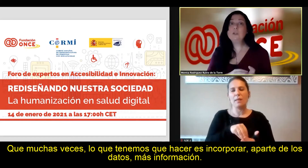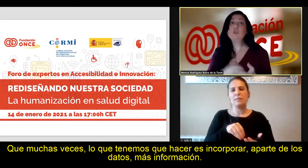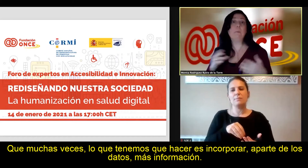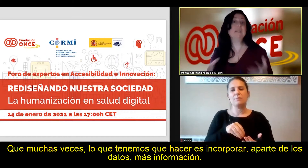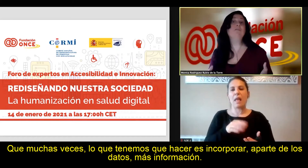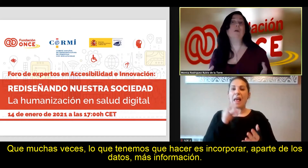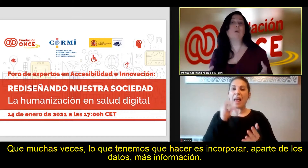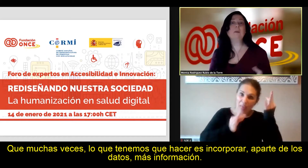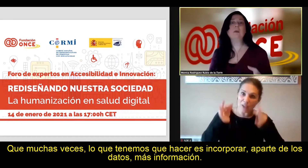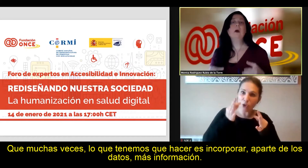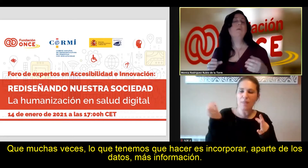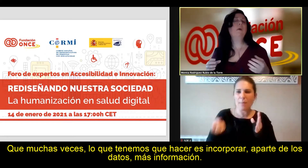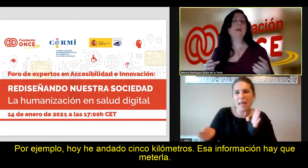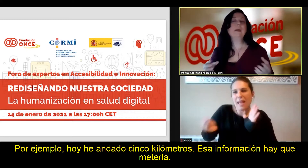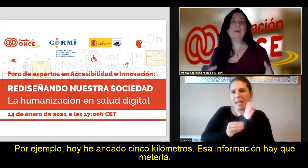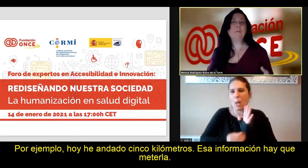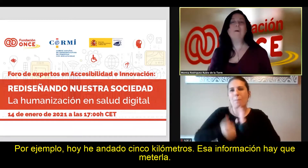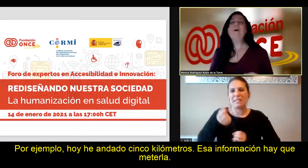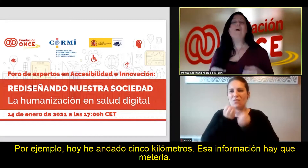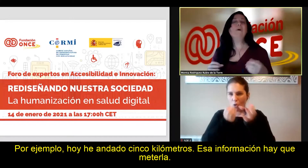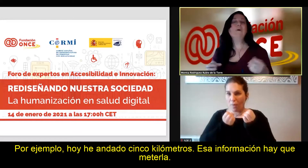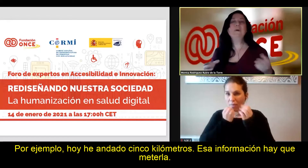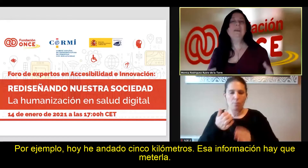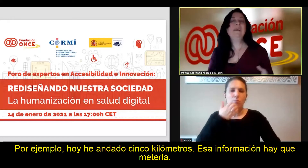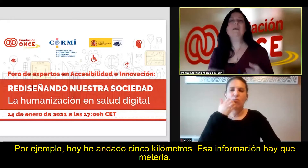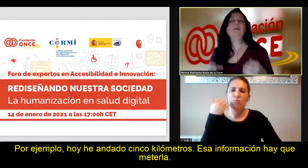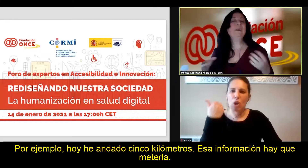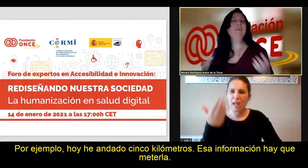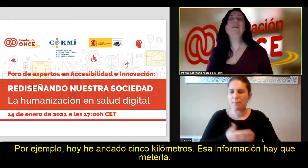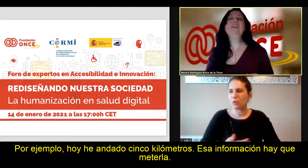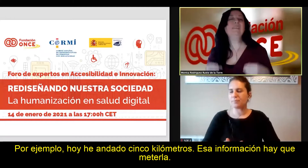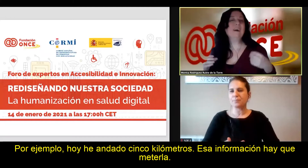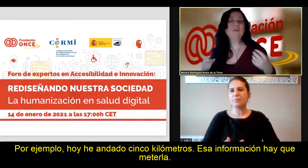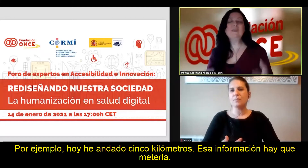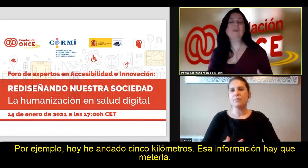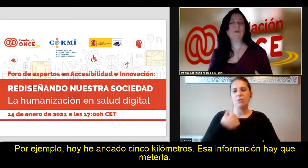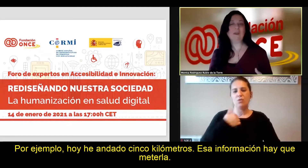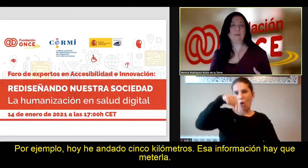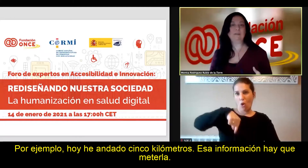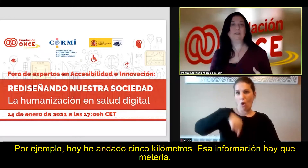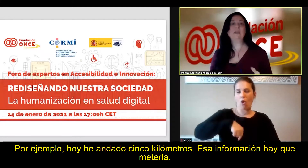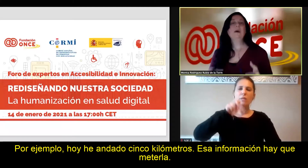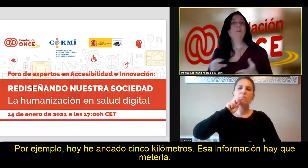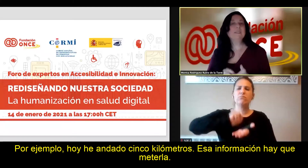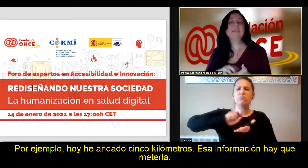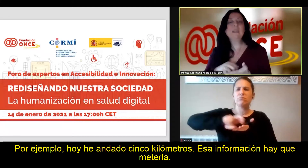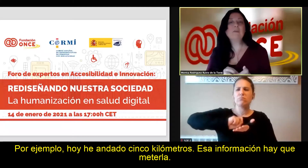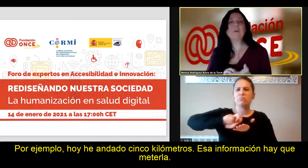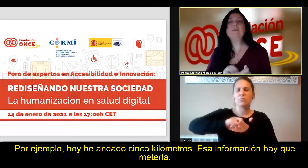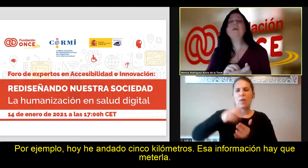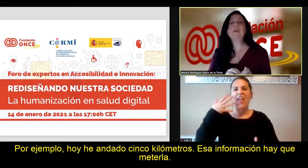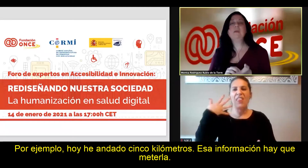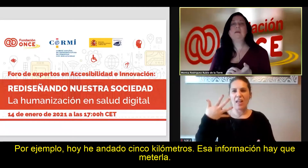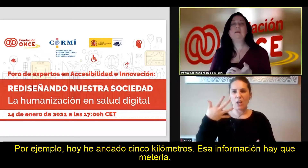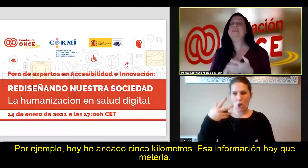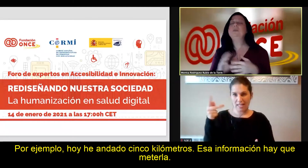datos, más información. Por ejemplo, hoy he cogido y he andado 5 kilómetros. Pues esa información hay